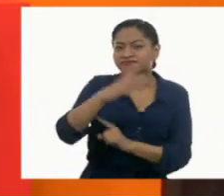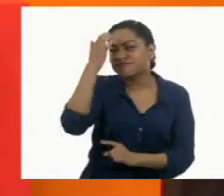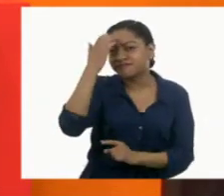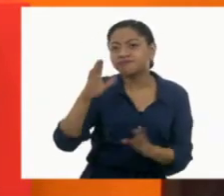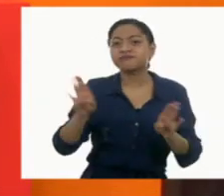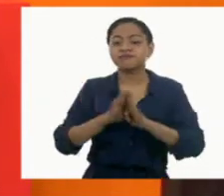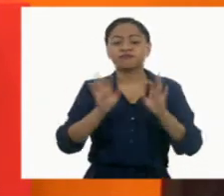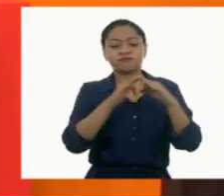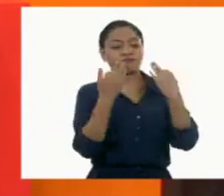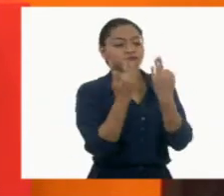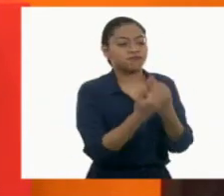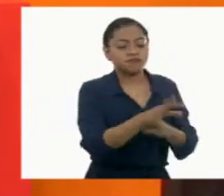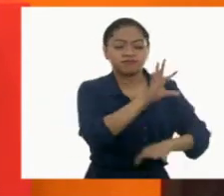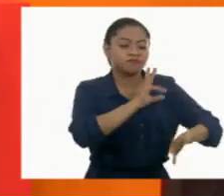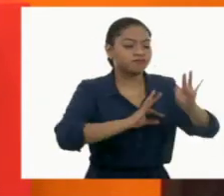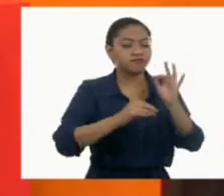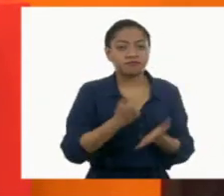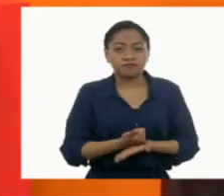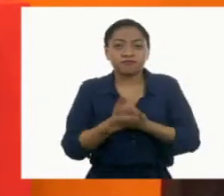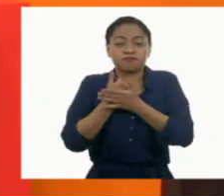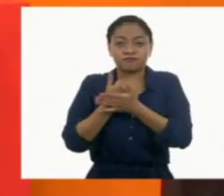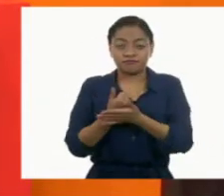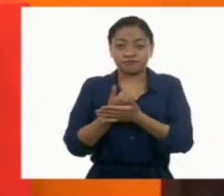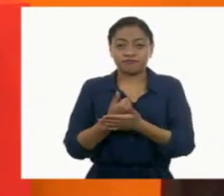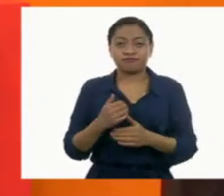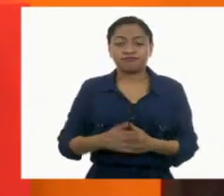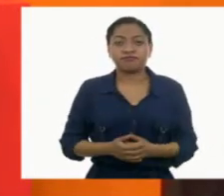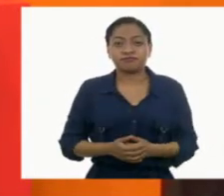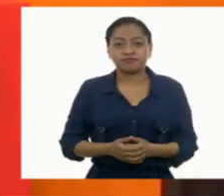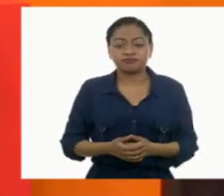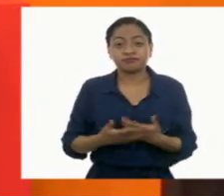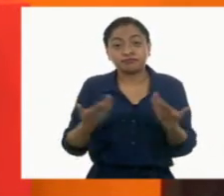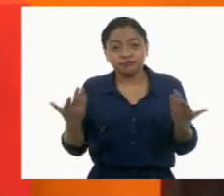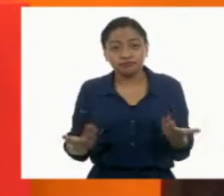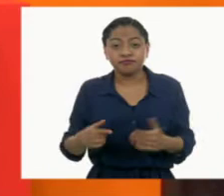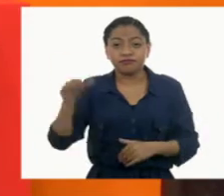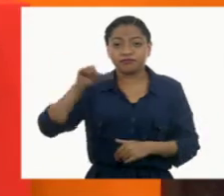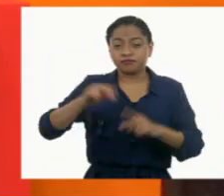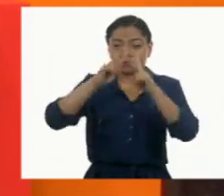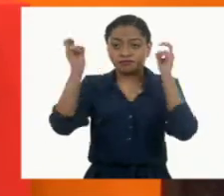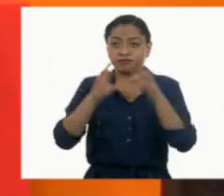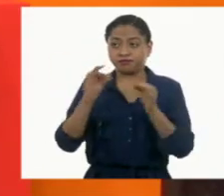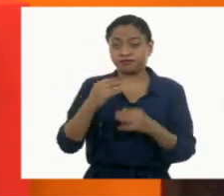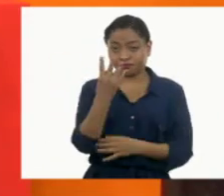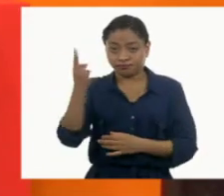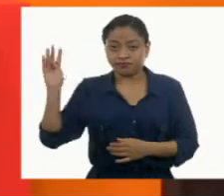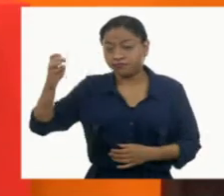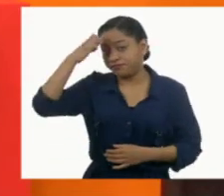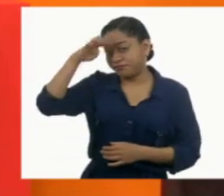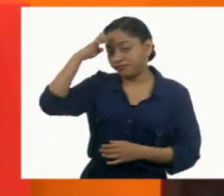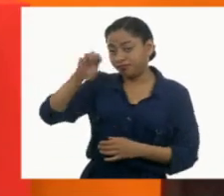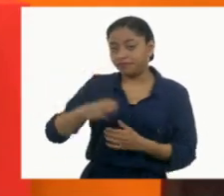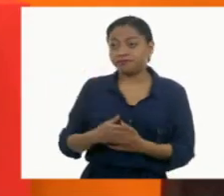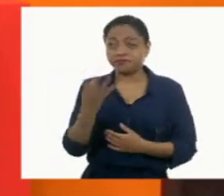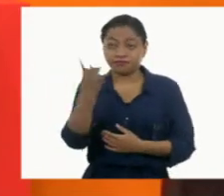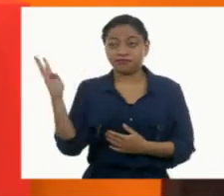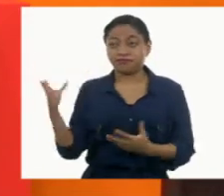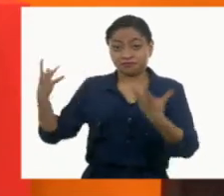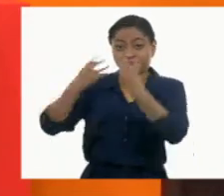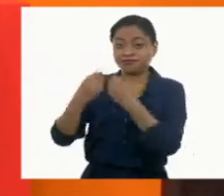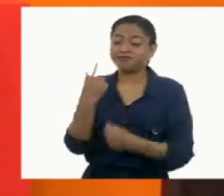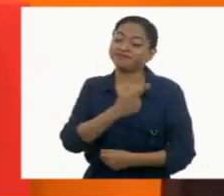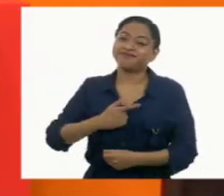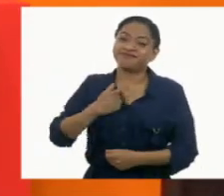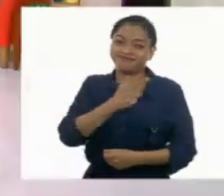de técnicas complementarias al sentido de la vista. El día de hoy platicaremos con los siguientes especialistas que tengo